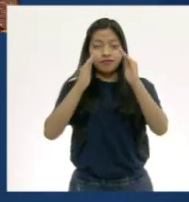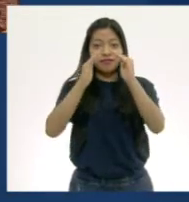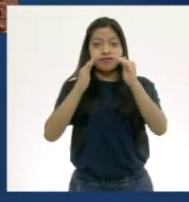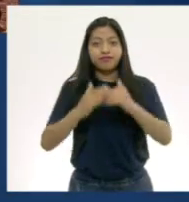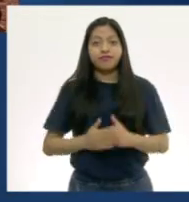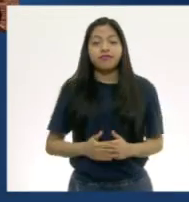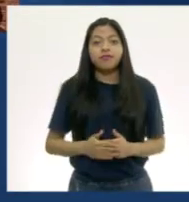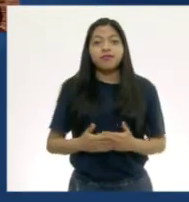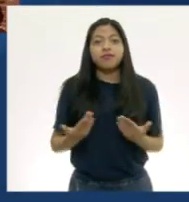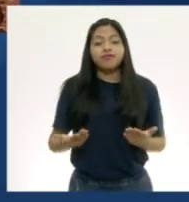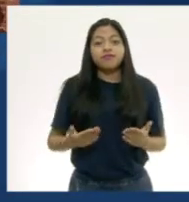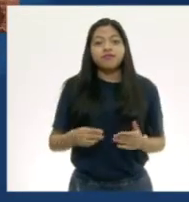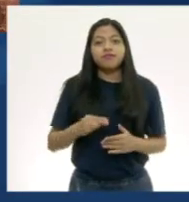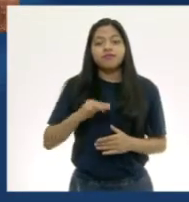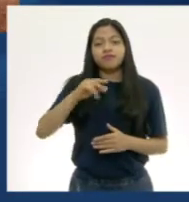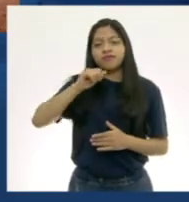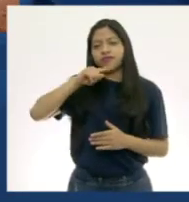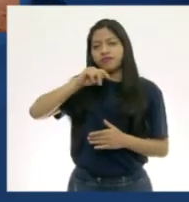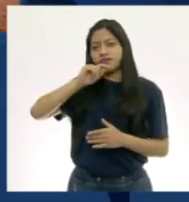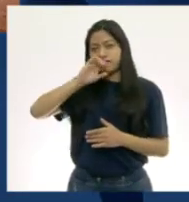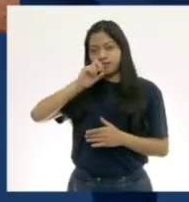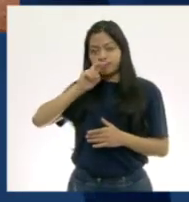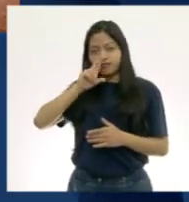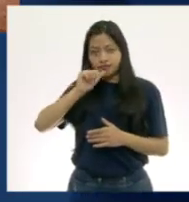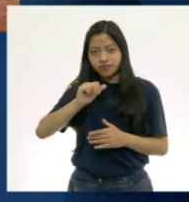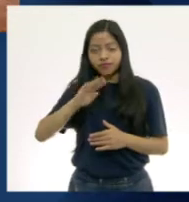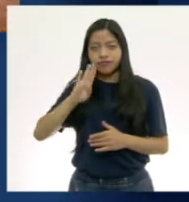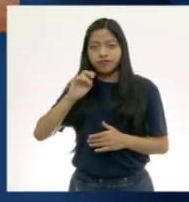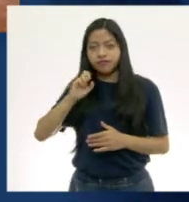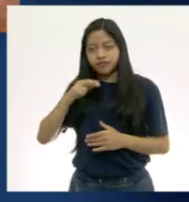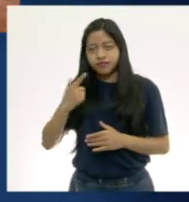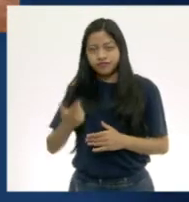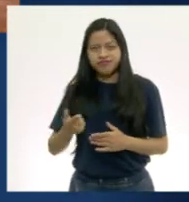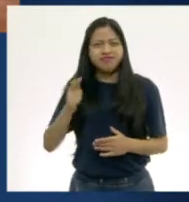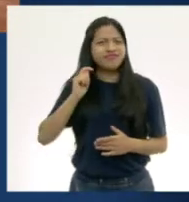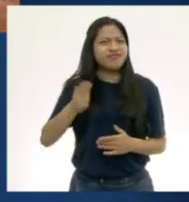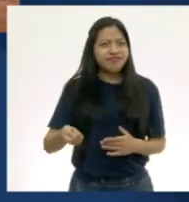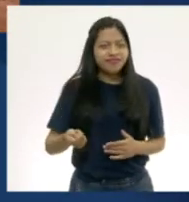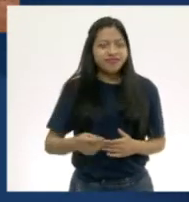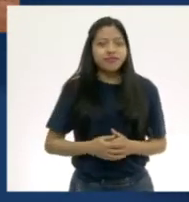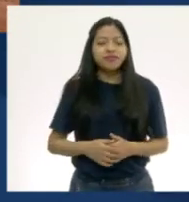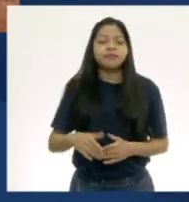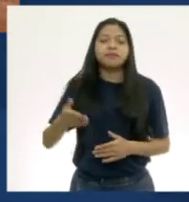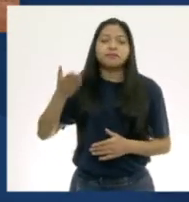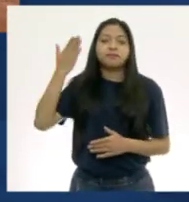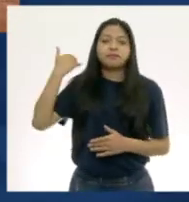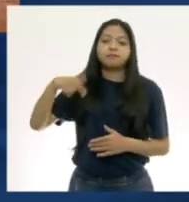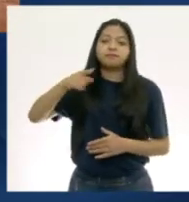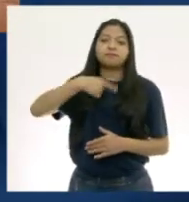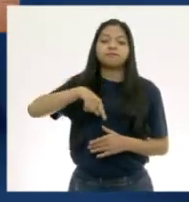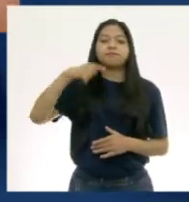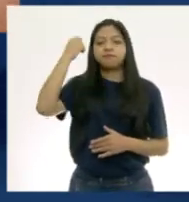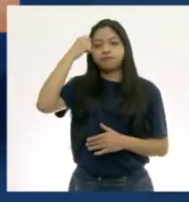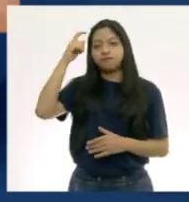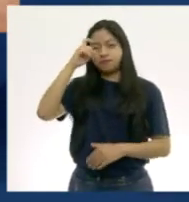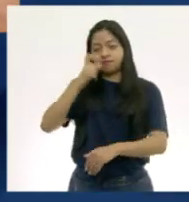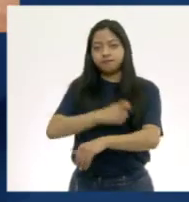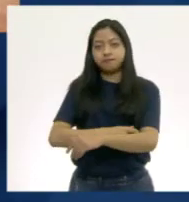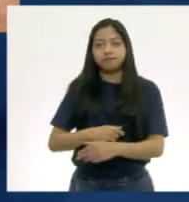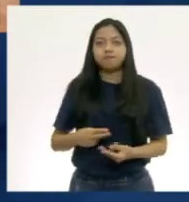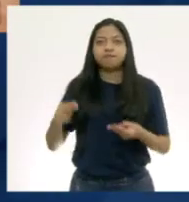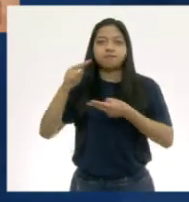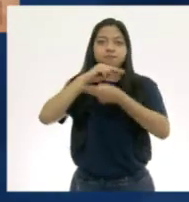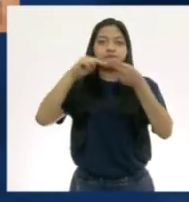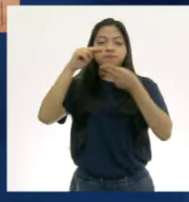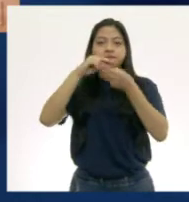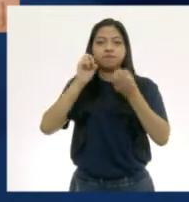evocando lo que se llamaba el montículo Benben, que era un montículo primigenio donde surgió, de acuerdo a la teogonía egipcia, pues el universo, ¿no? Ellos